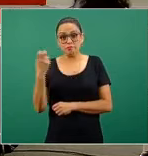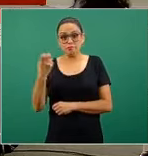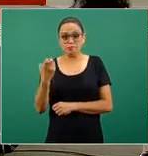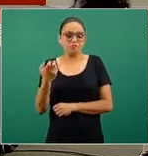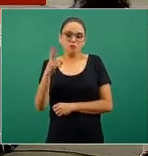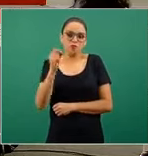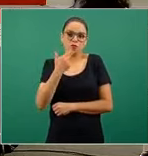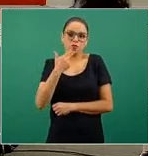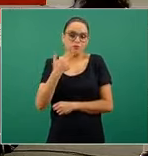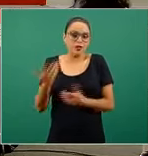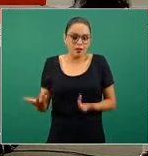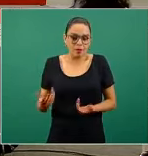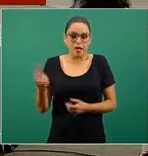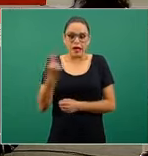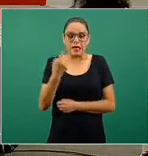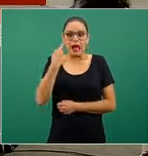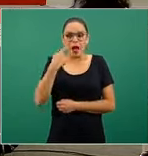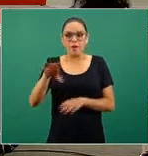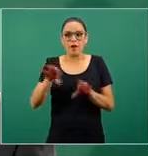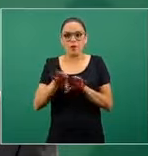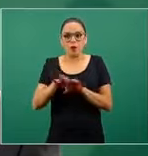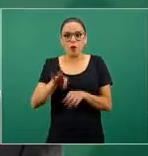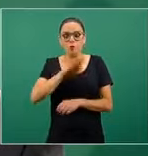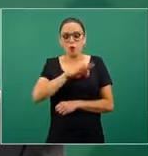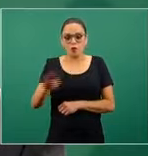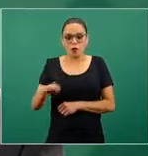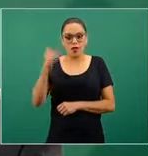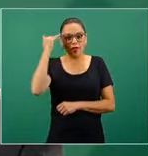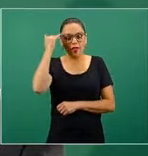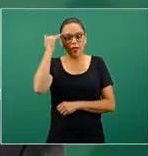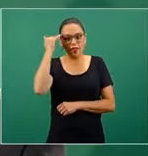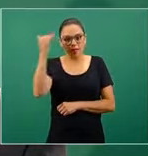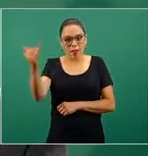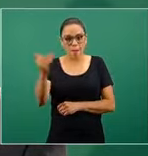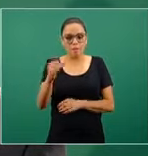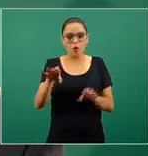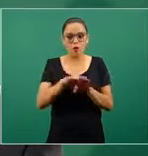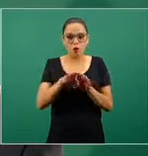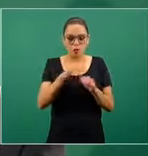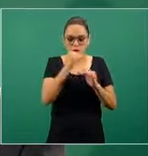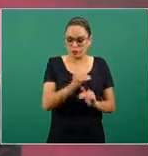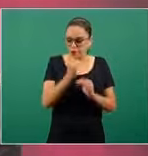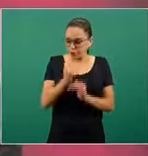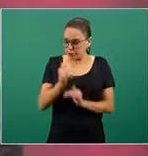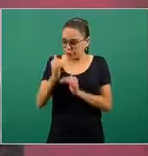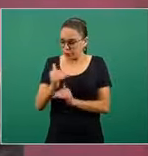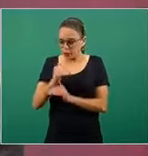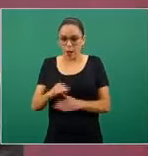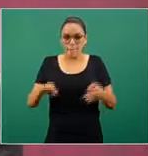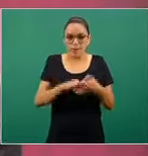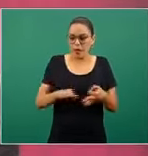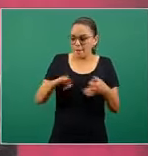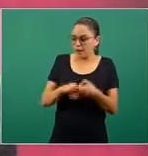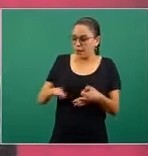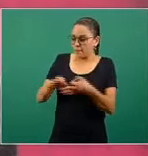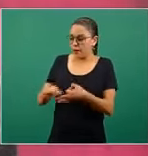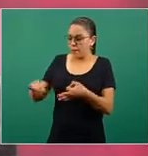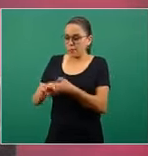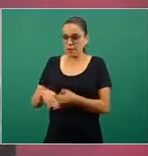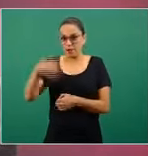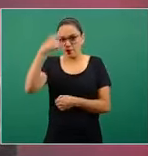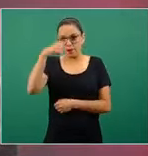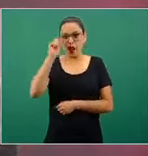de cita. Entonces, vamos a ver si logramos acortar para que territorialmente se pueda hacer una programación más